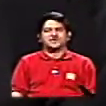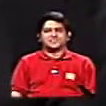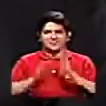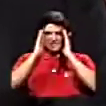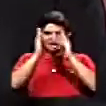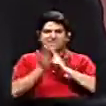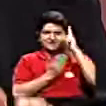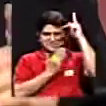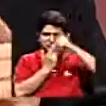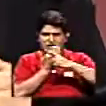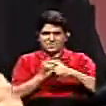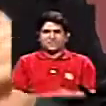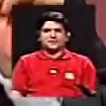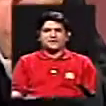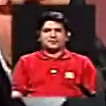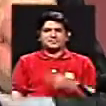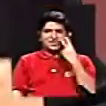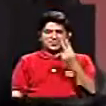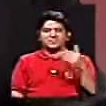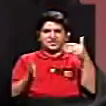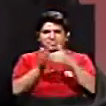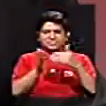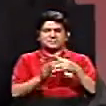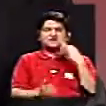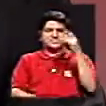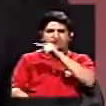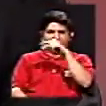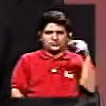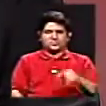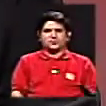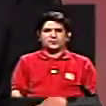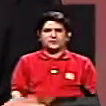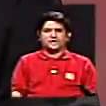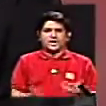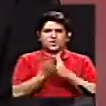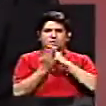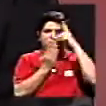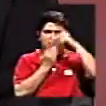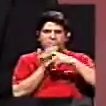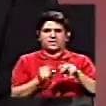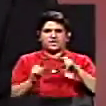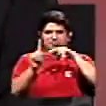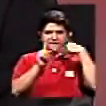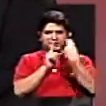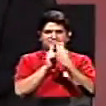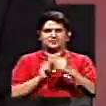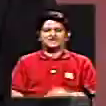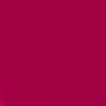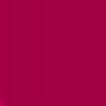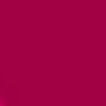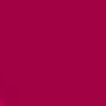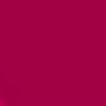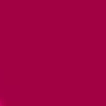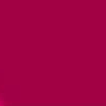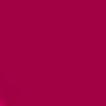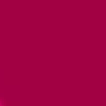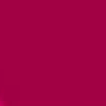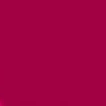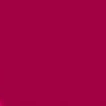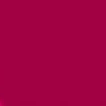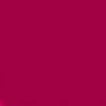en nuestro programa. Los veo de nuevo la próxima semana en una nueva edición de Puntos de Vista. Hasta entonces.